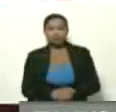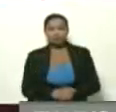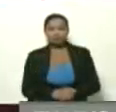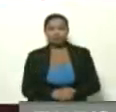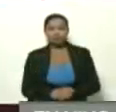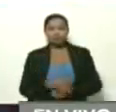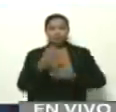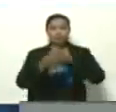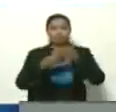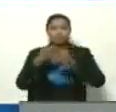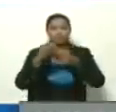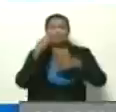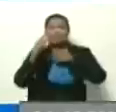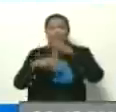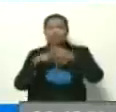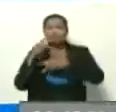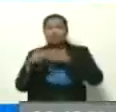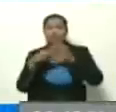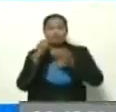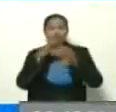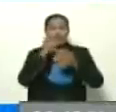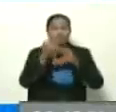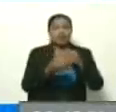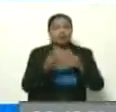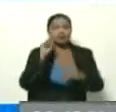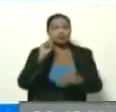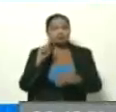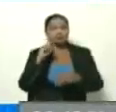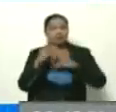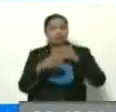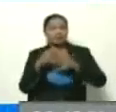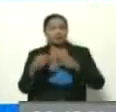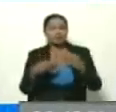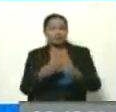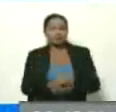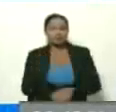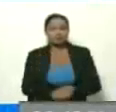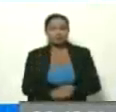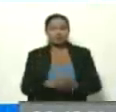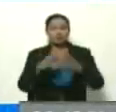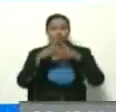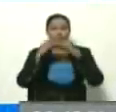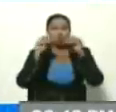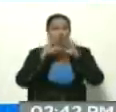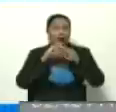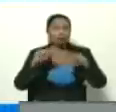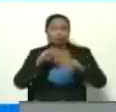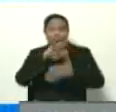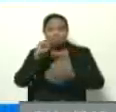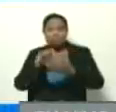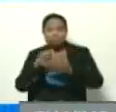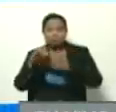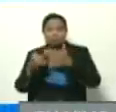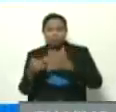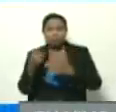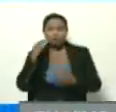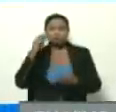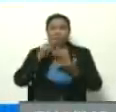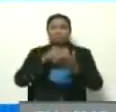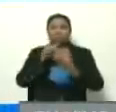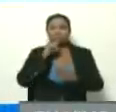generar políticas, para hacer los planes necesarios en todo el territorio nacional. Aquí